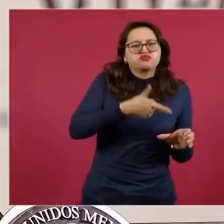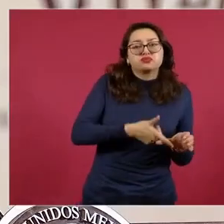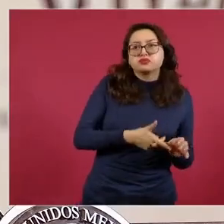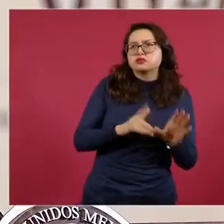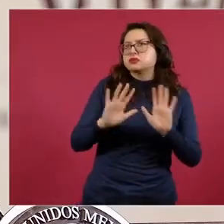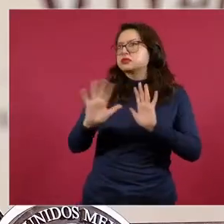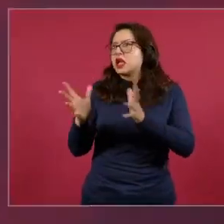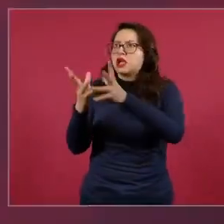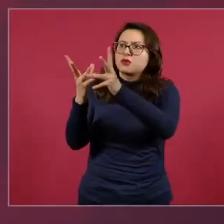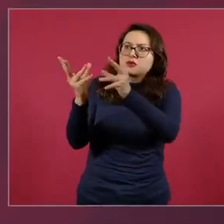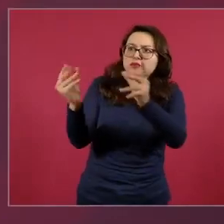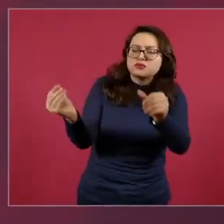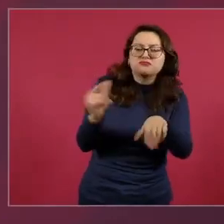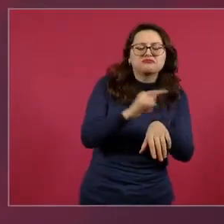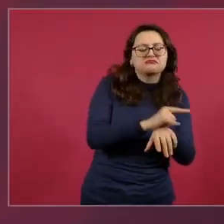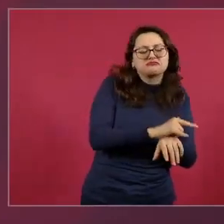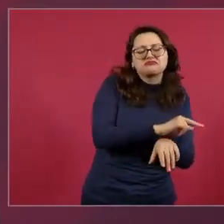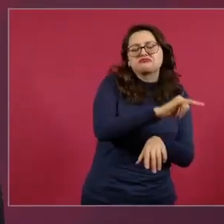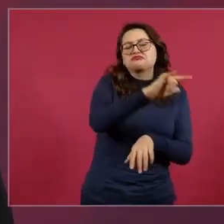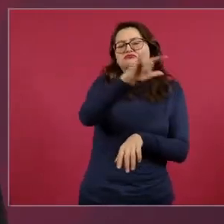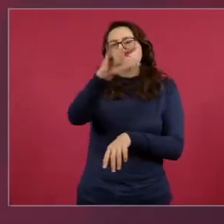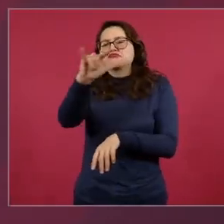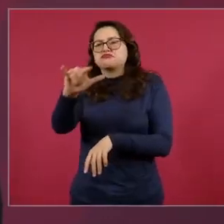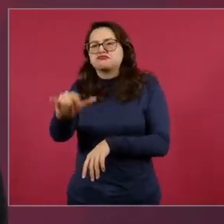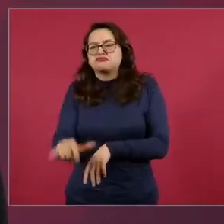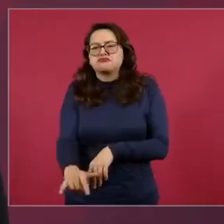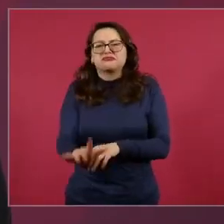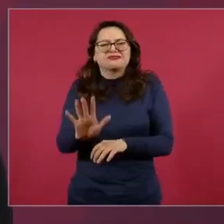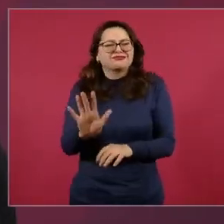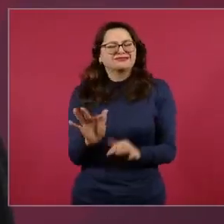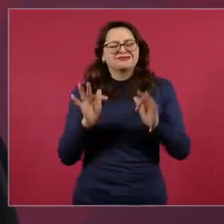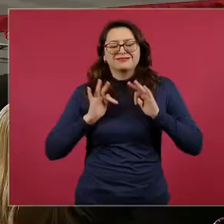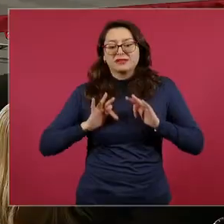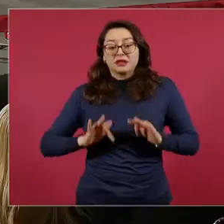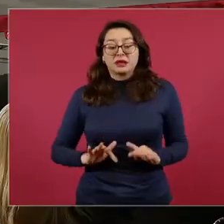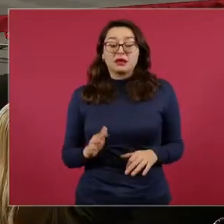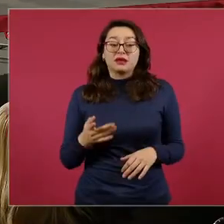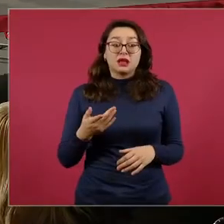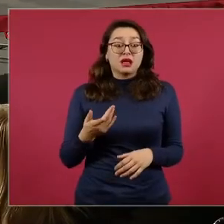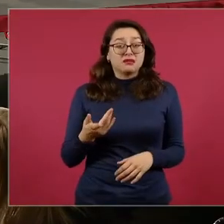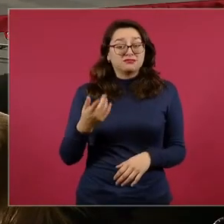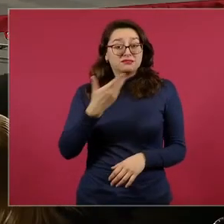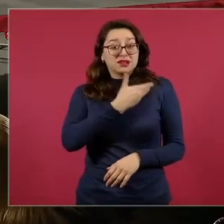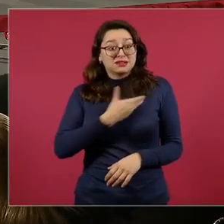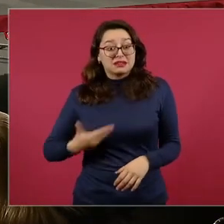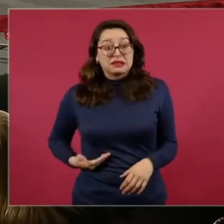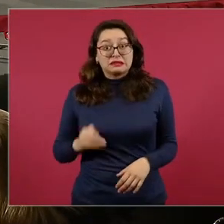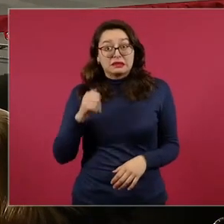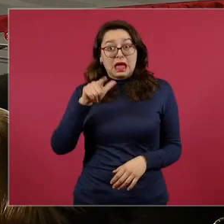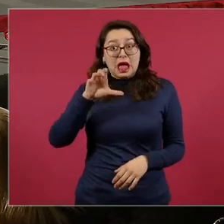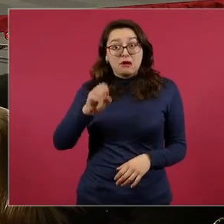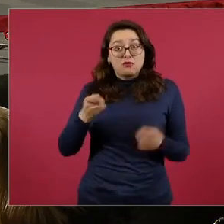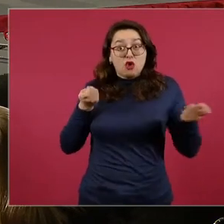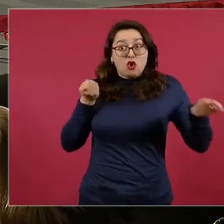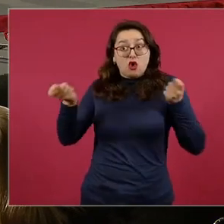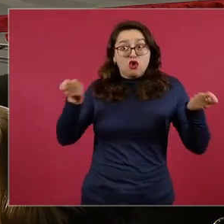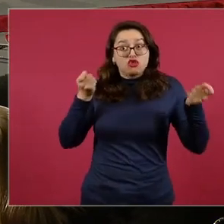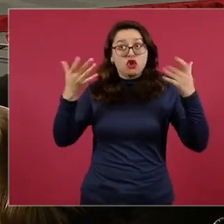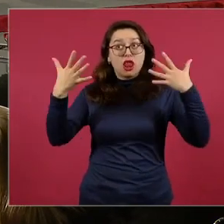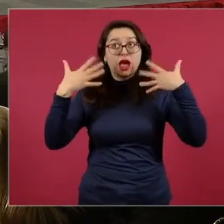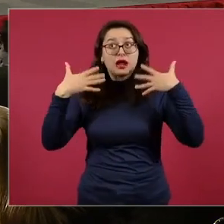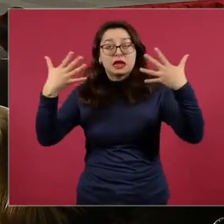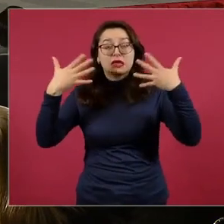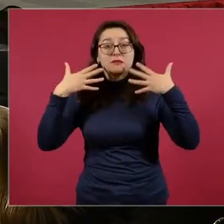a su destino, a Tulum, sin ningún contratiempo. Aquí lo vemos. Y la verdad es un hecho histórico, es